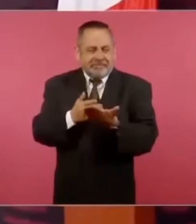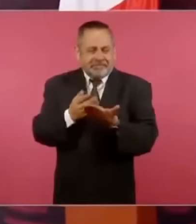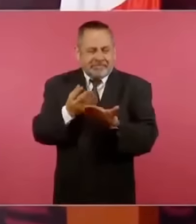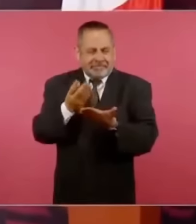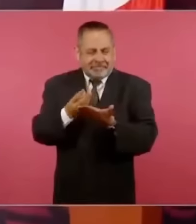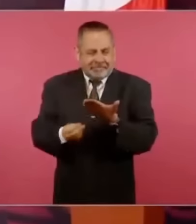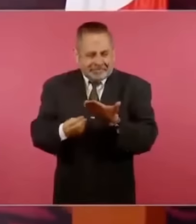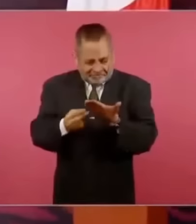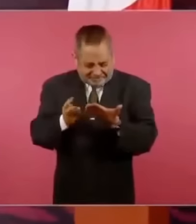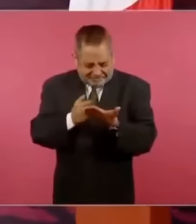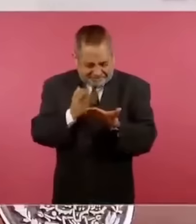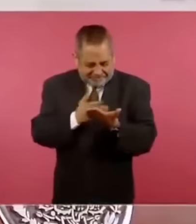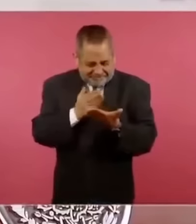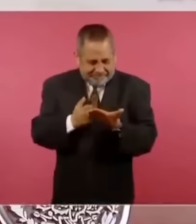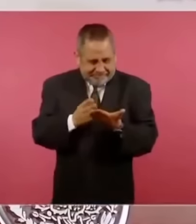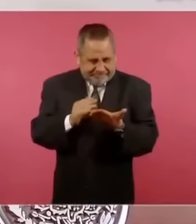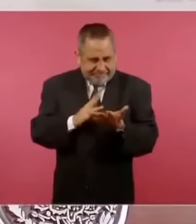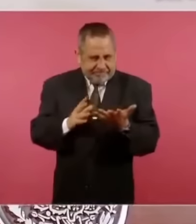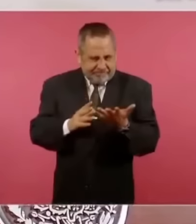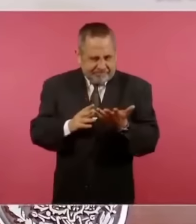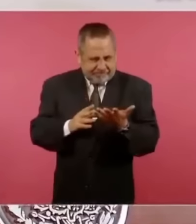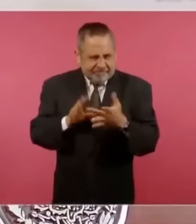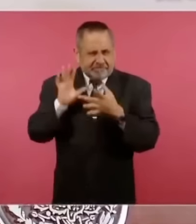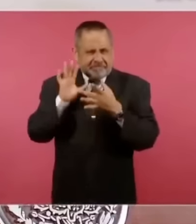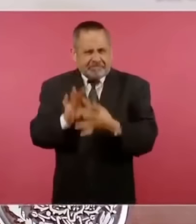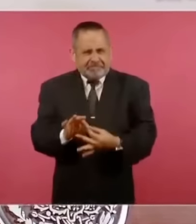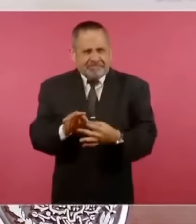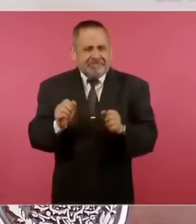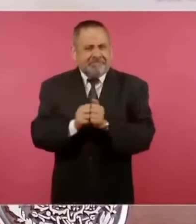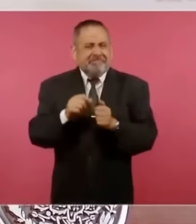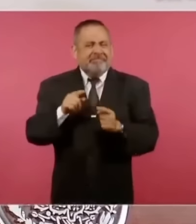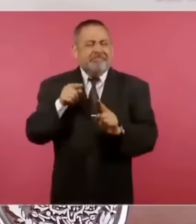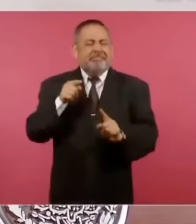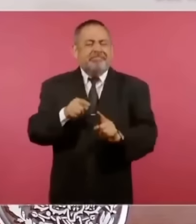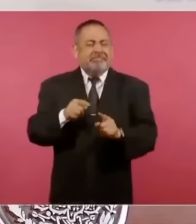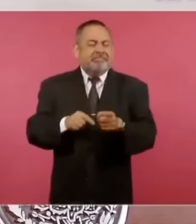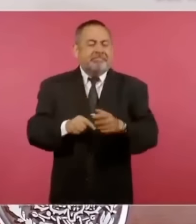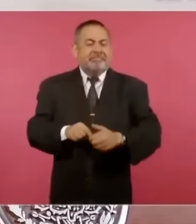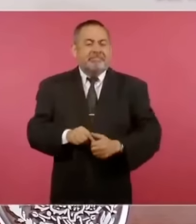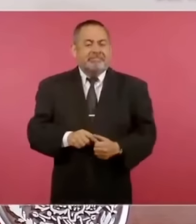unas hojas y coincidía con